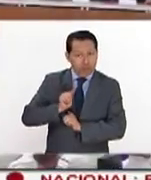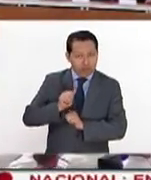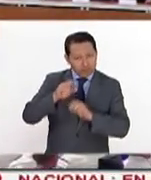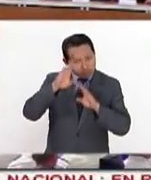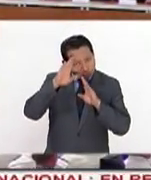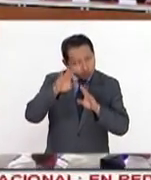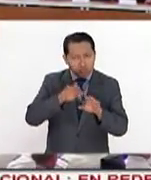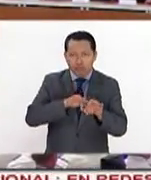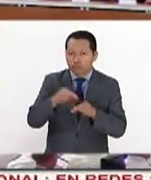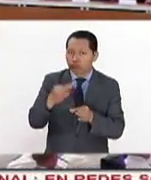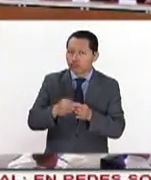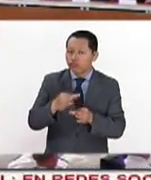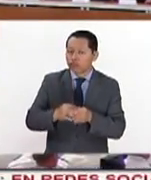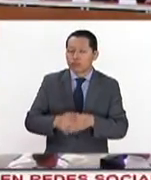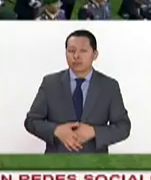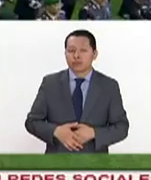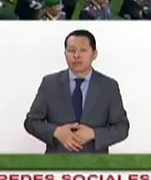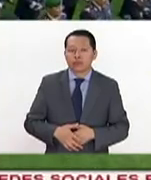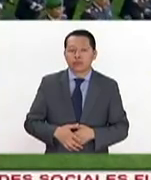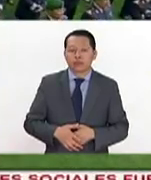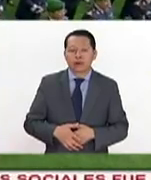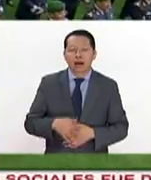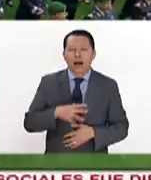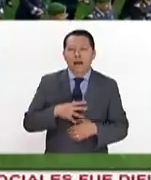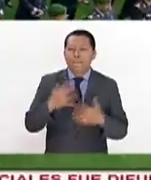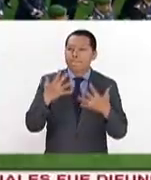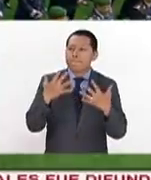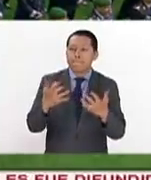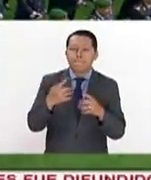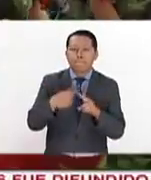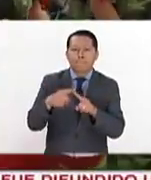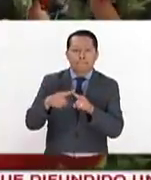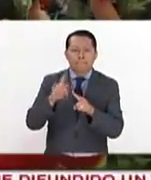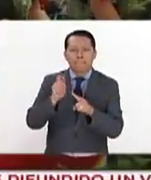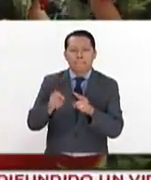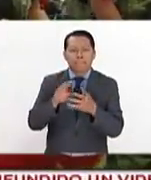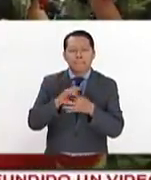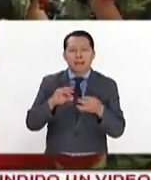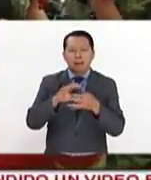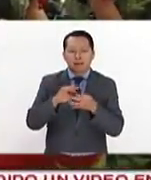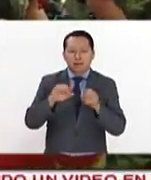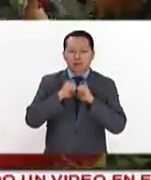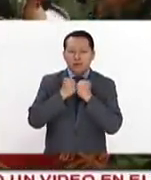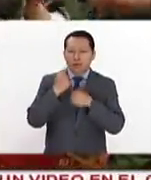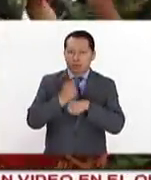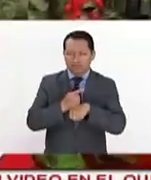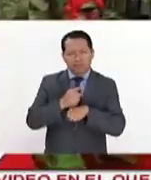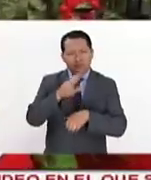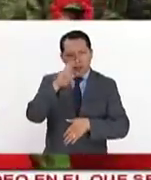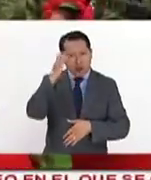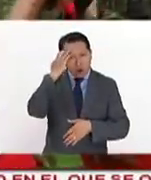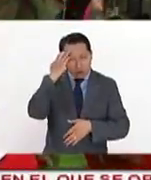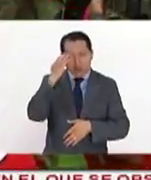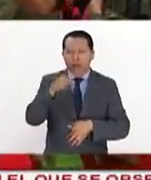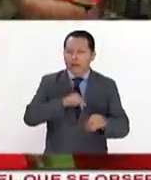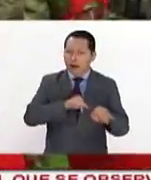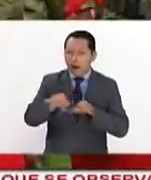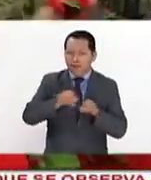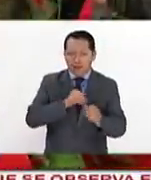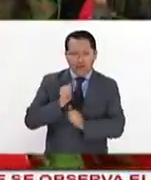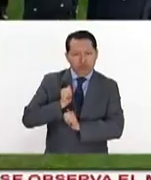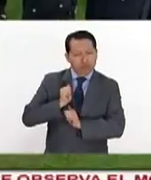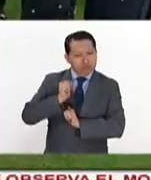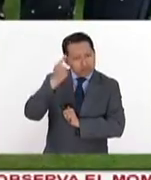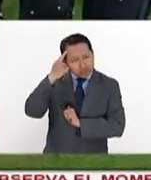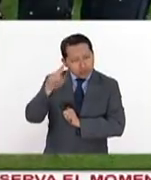Armadas. Ante cientos de uniformados, el presidente afirmó que la sociedad reconoce la participación de las Fuerzas Armadas para recuperar la